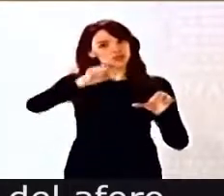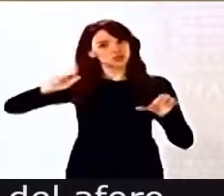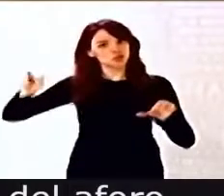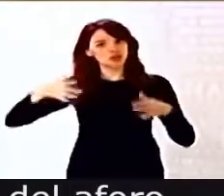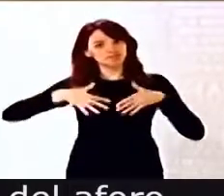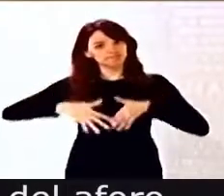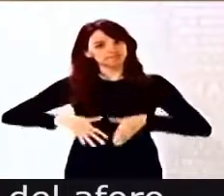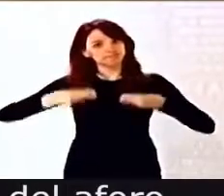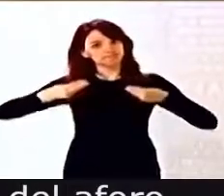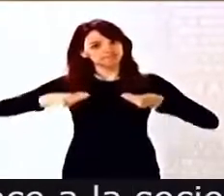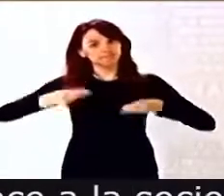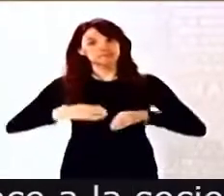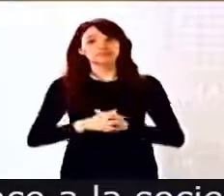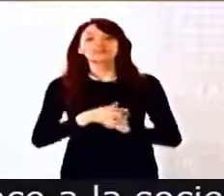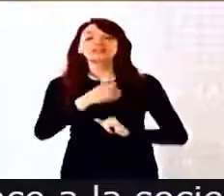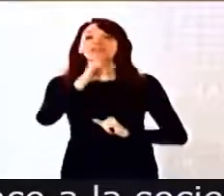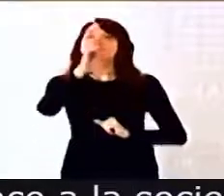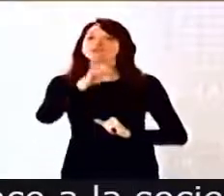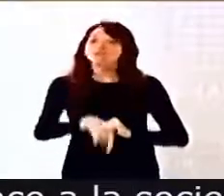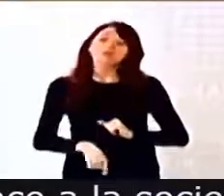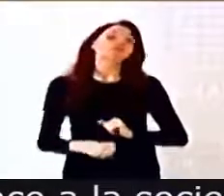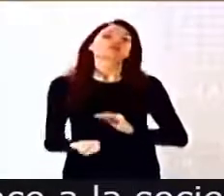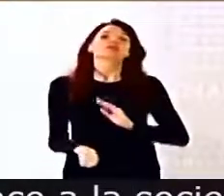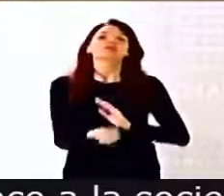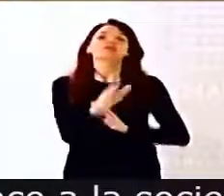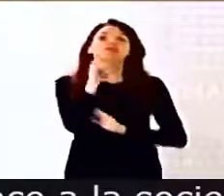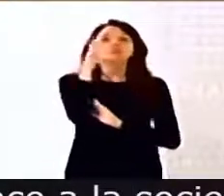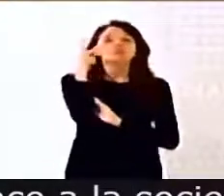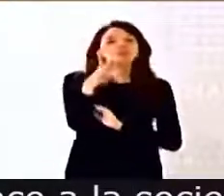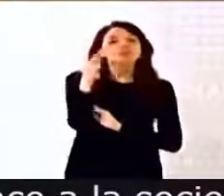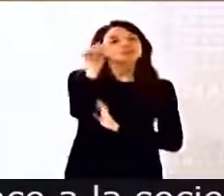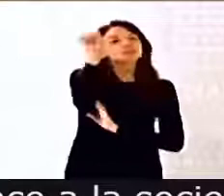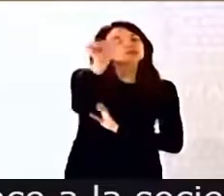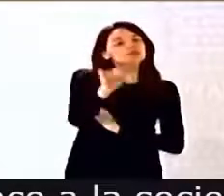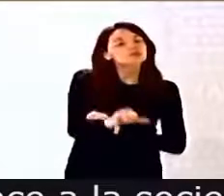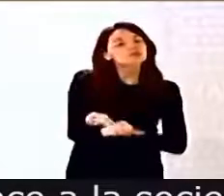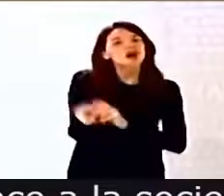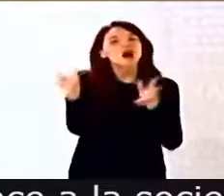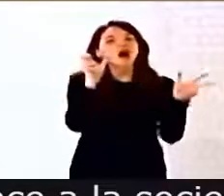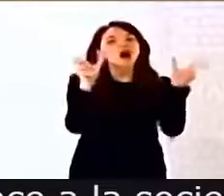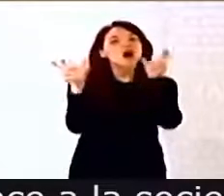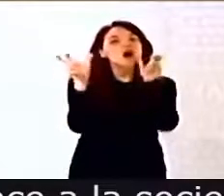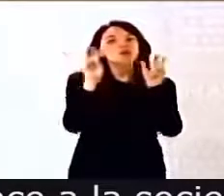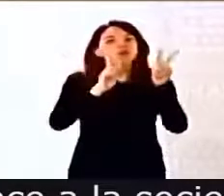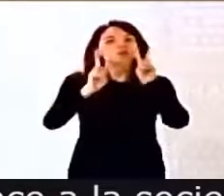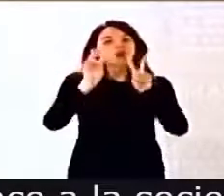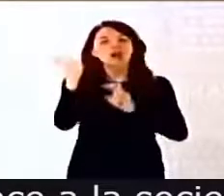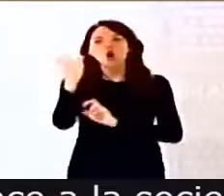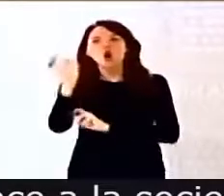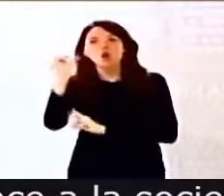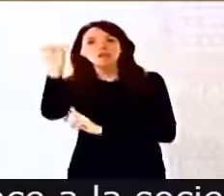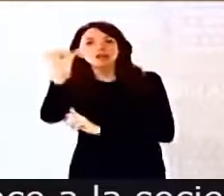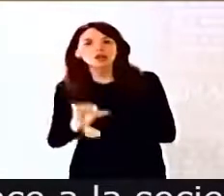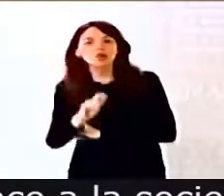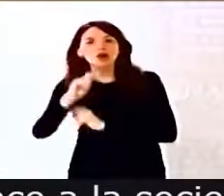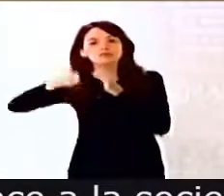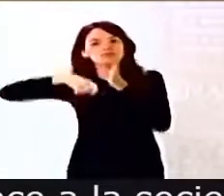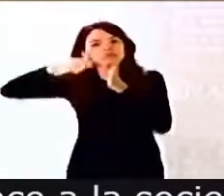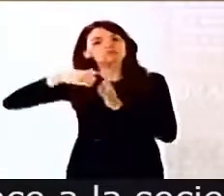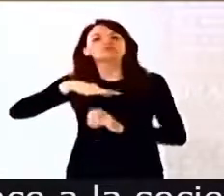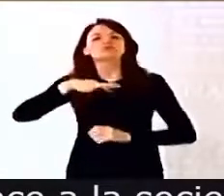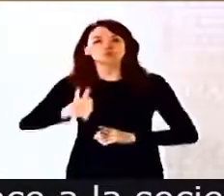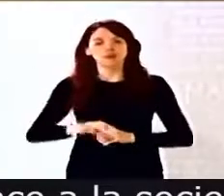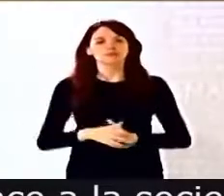a permitir las producciones audiovisuales y los rodajes de películas o de series. En el deporte profesional y